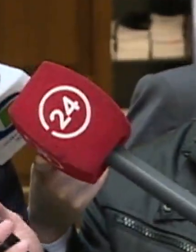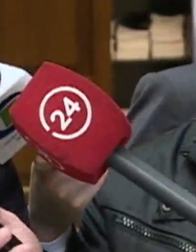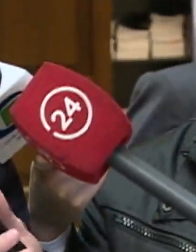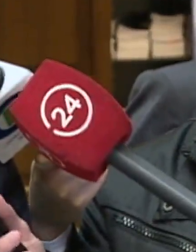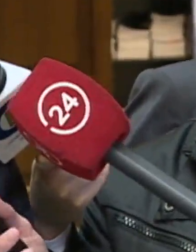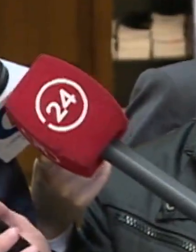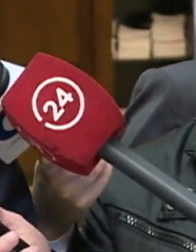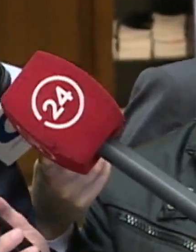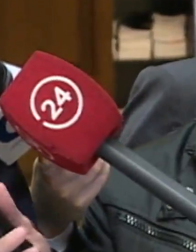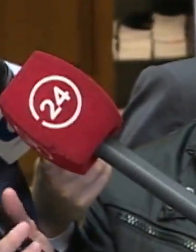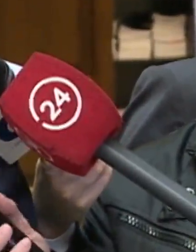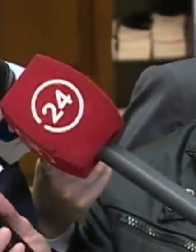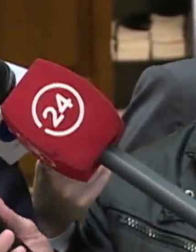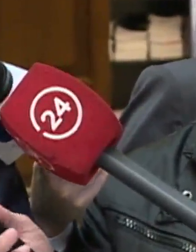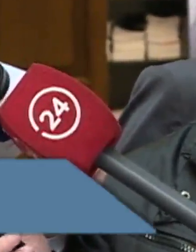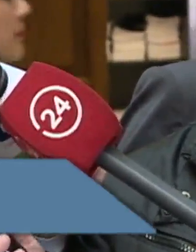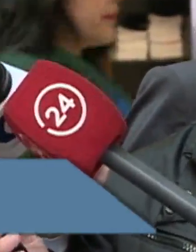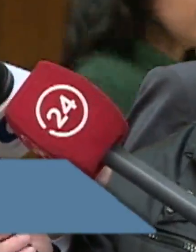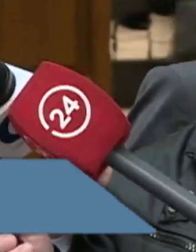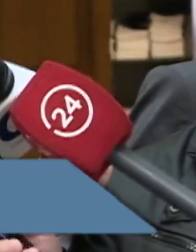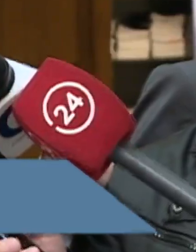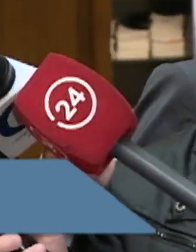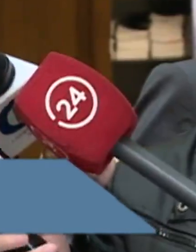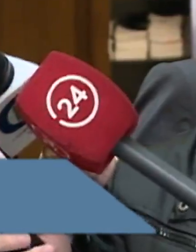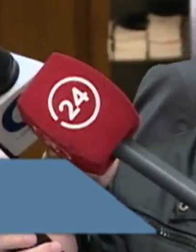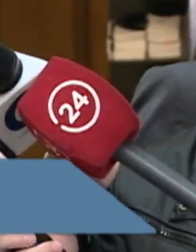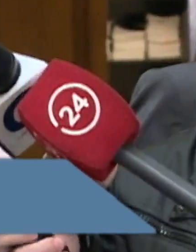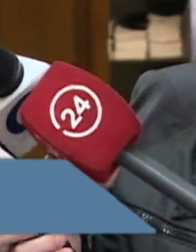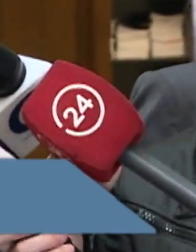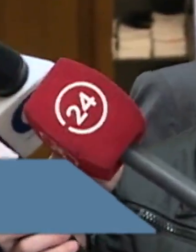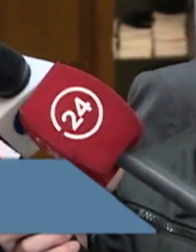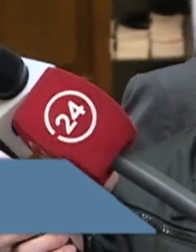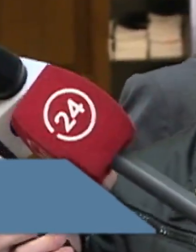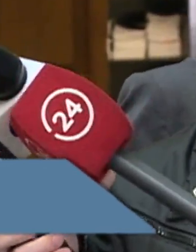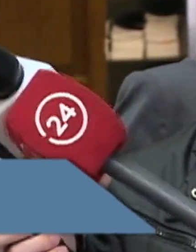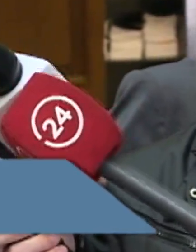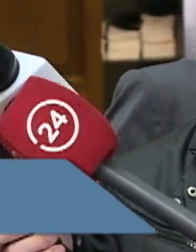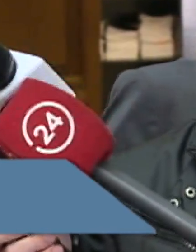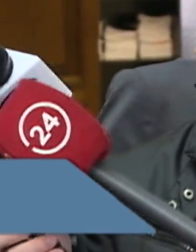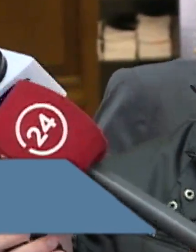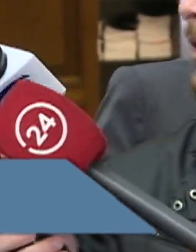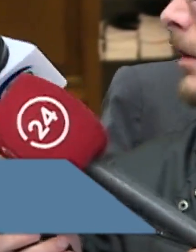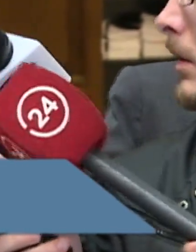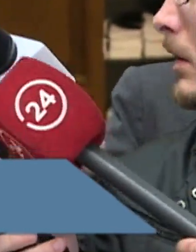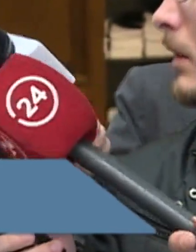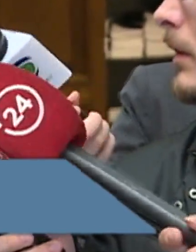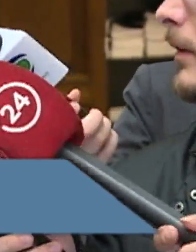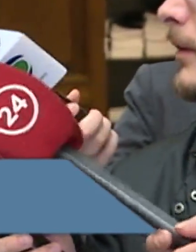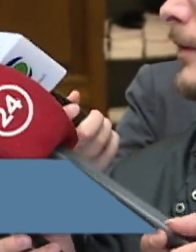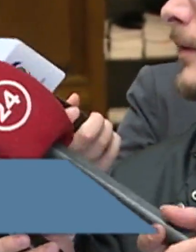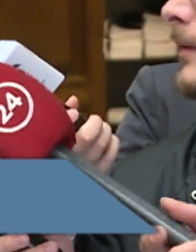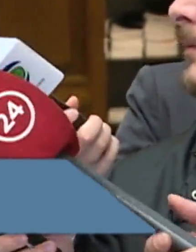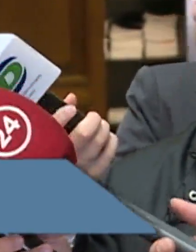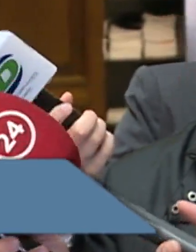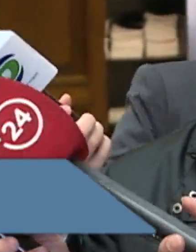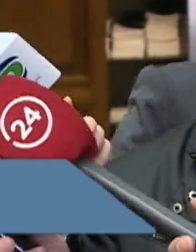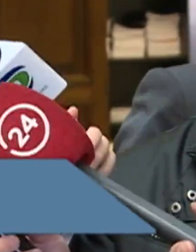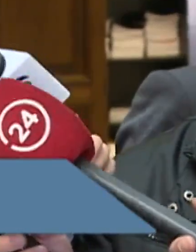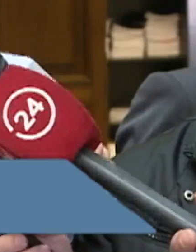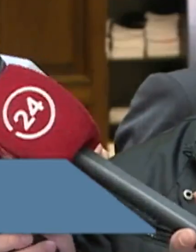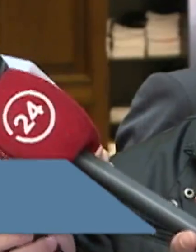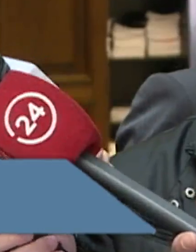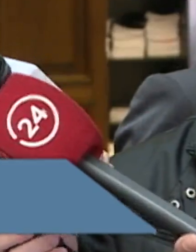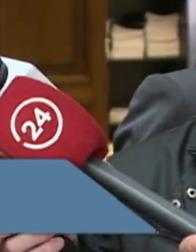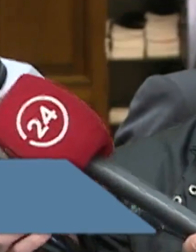nosotros tenemos muy buen muy buena gente en Chile capital humano y podemos exportar muchas cosas que hoy día no estamos exportando como